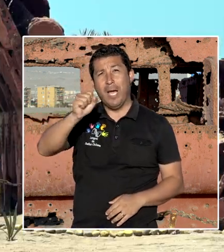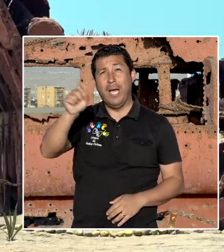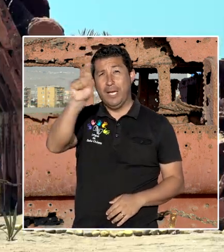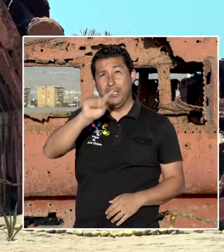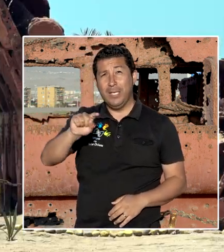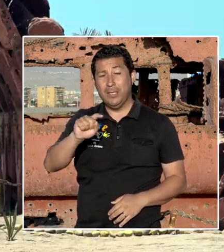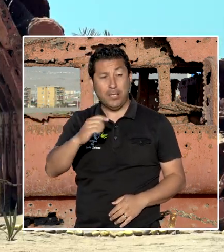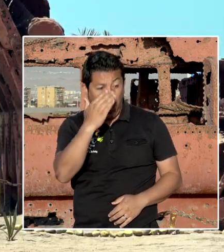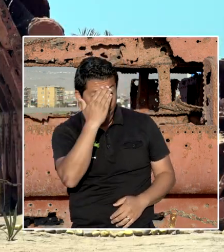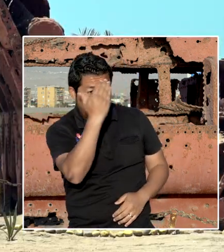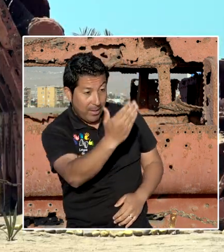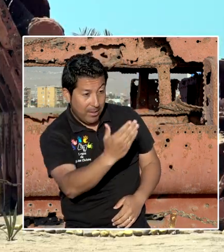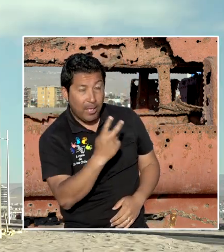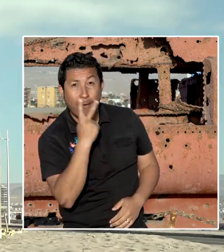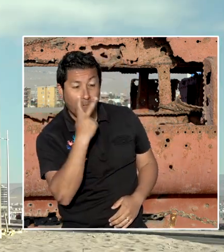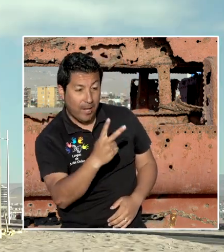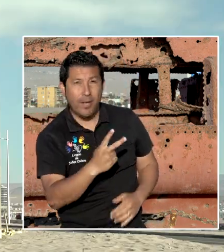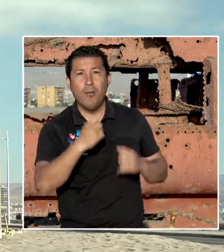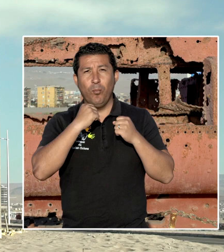manchas